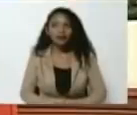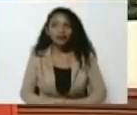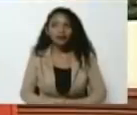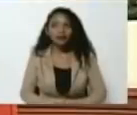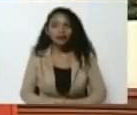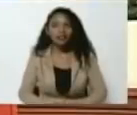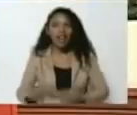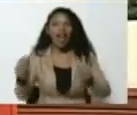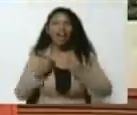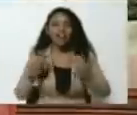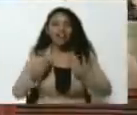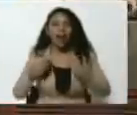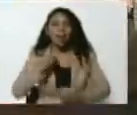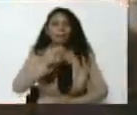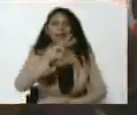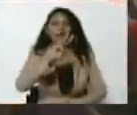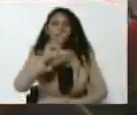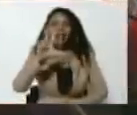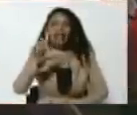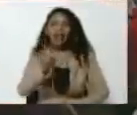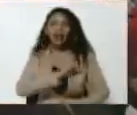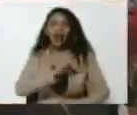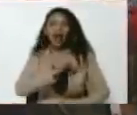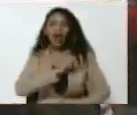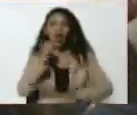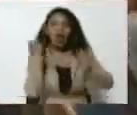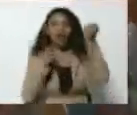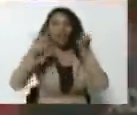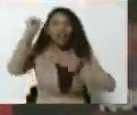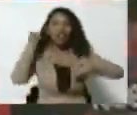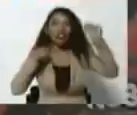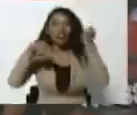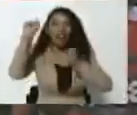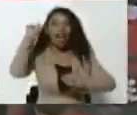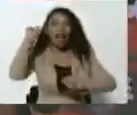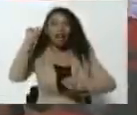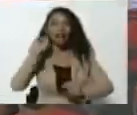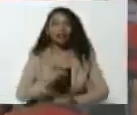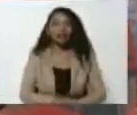¡Que viva el 23 de enero de rebeldía!